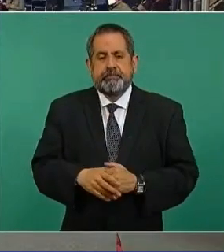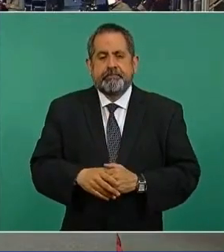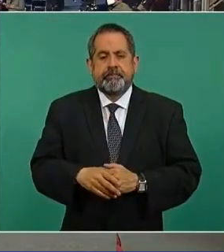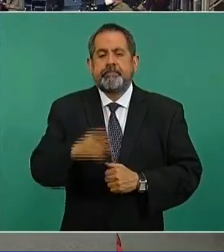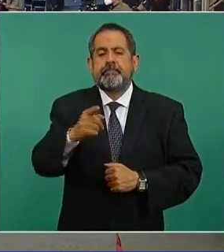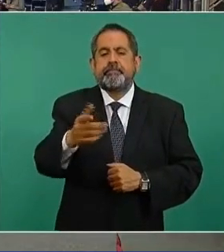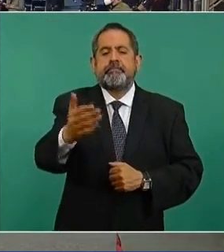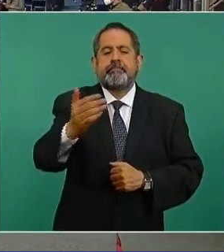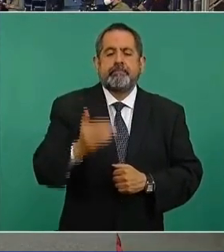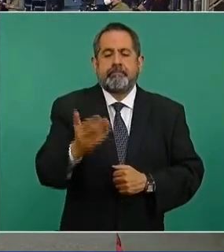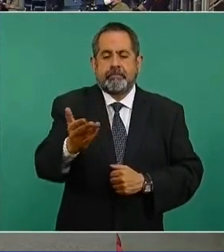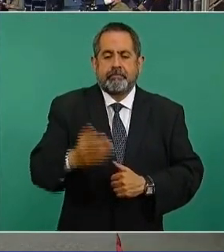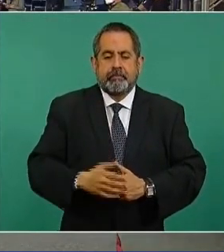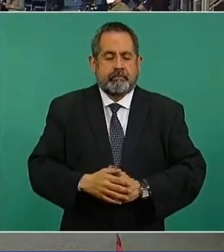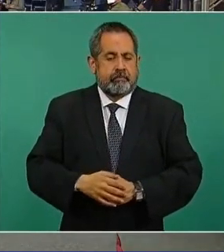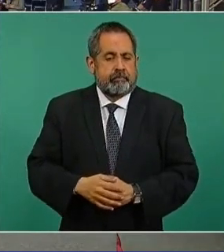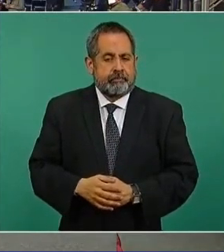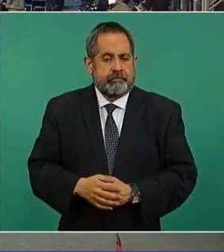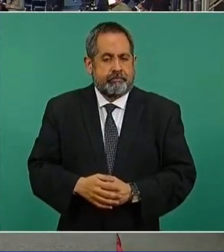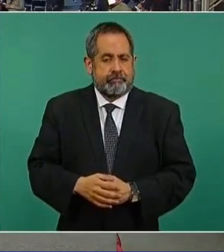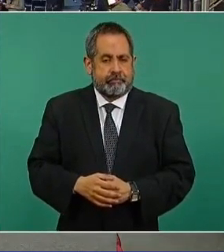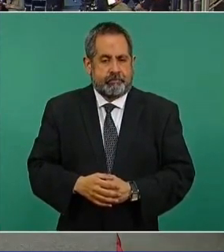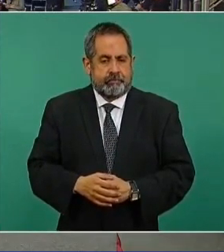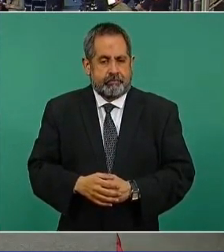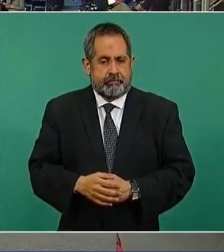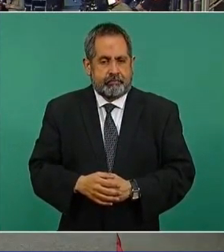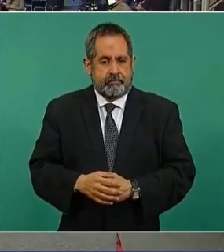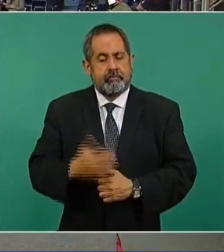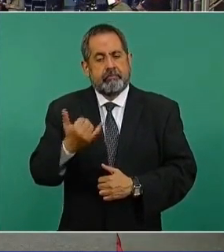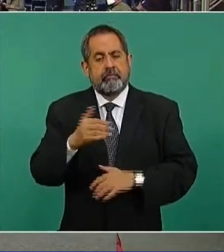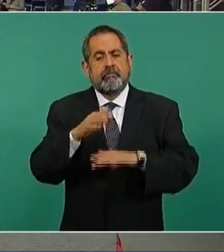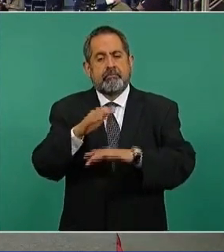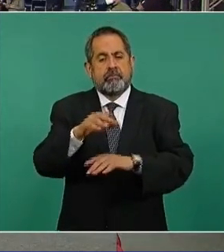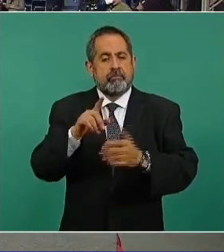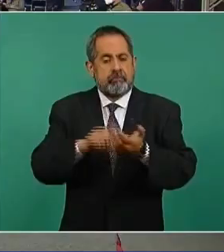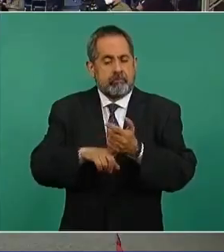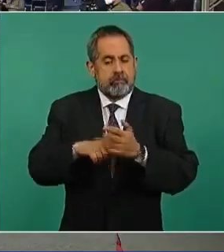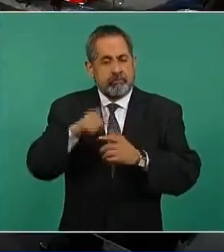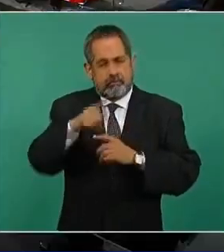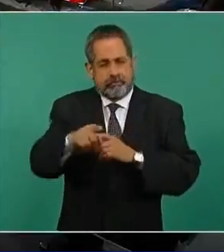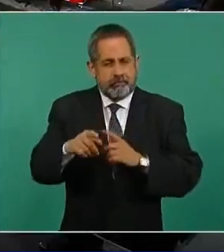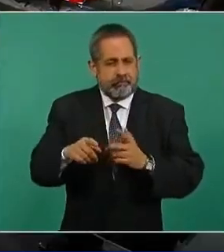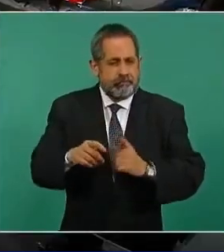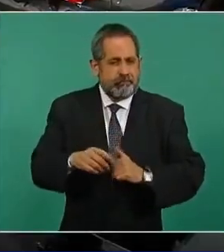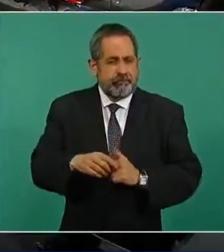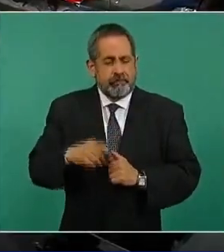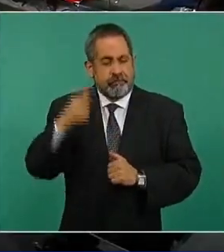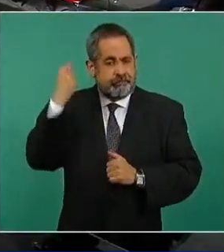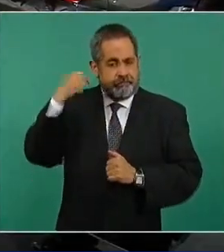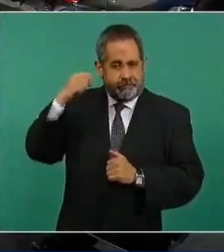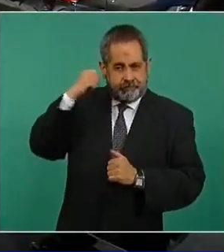adelante con tu pregunta. Ok, gracias. Y con respecto a lo del dragado, bueno, en Tabasco se tiene